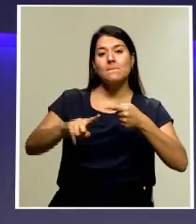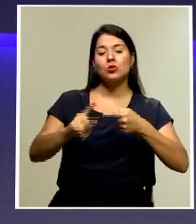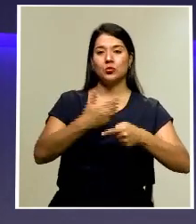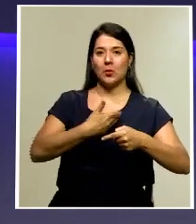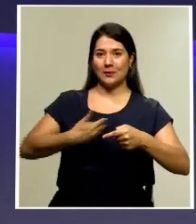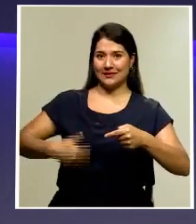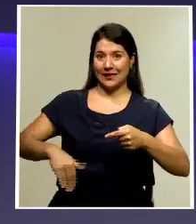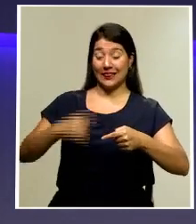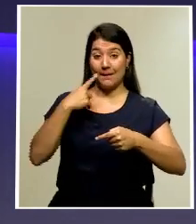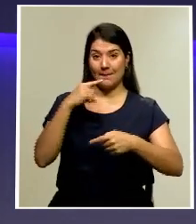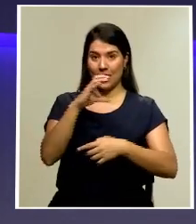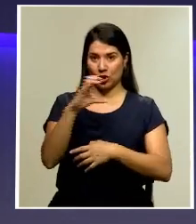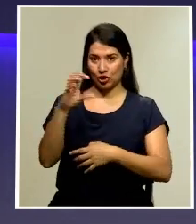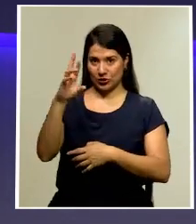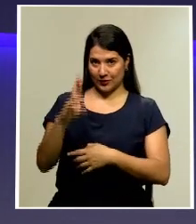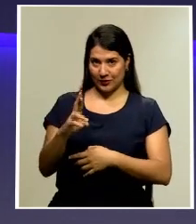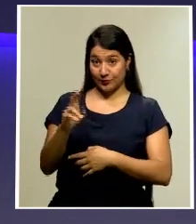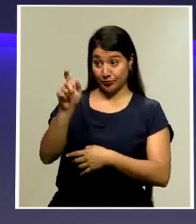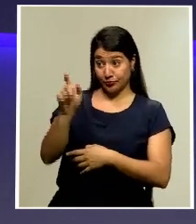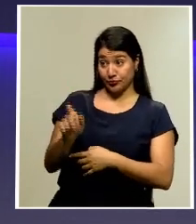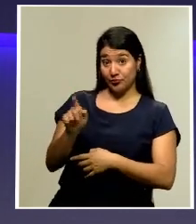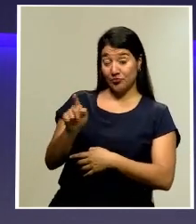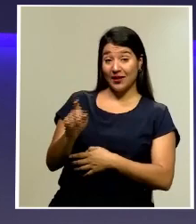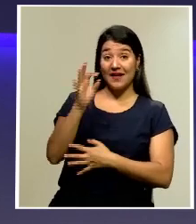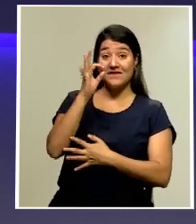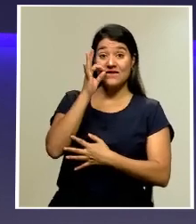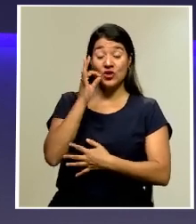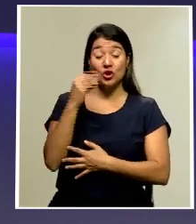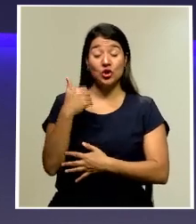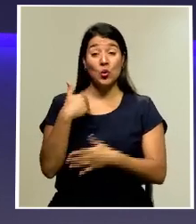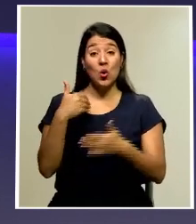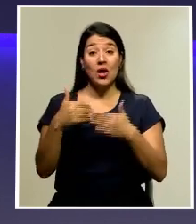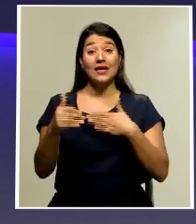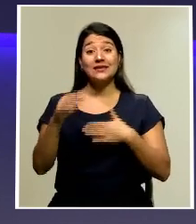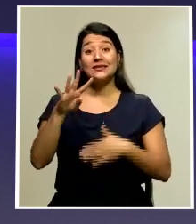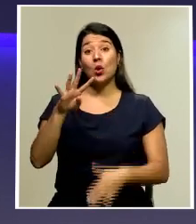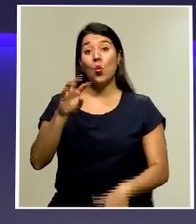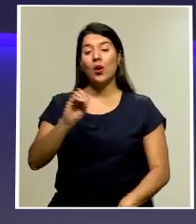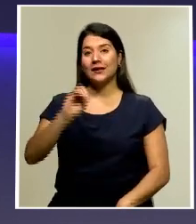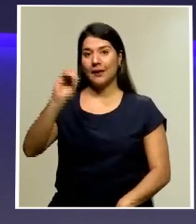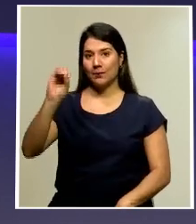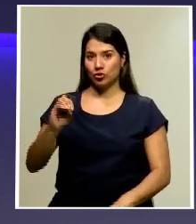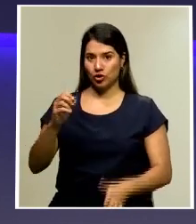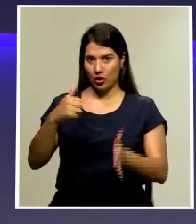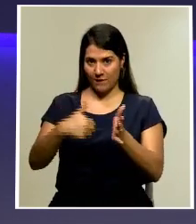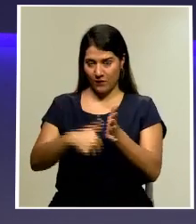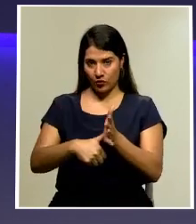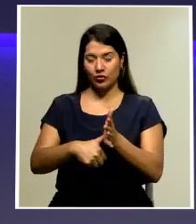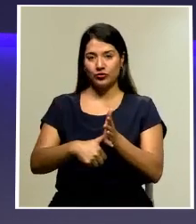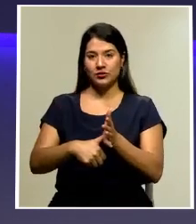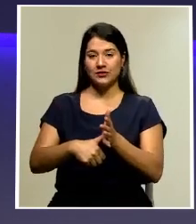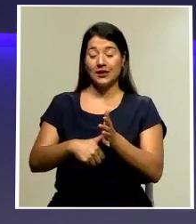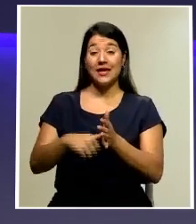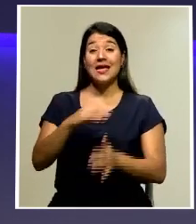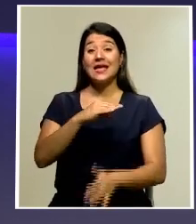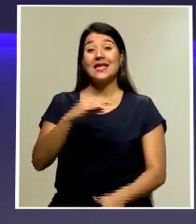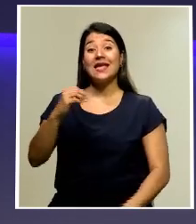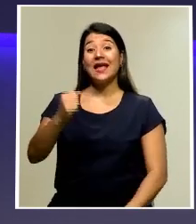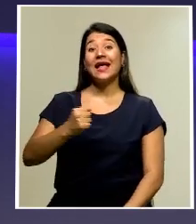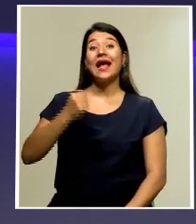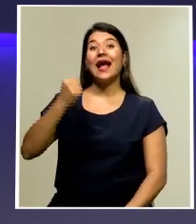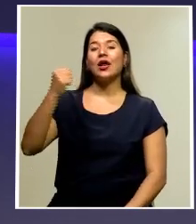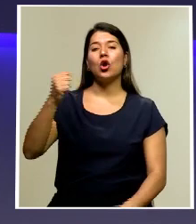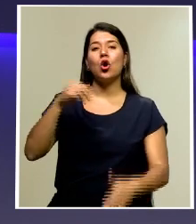Rica. Figueres se llevó casi el 40% de los votos de la convención, ganó en las